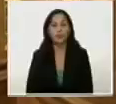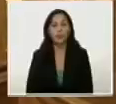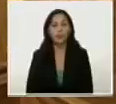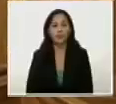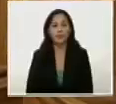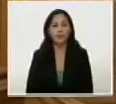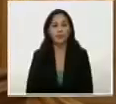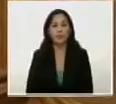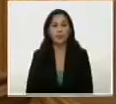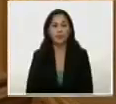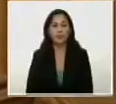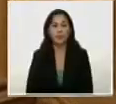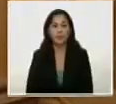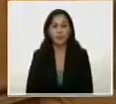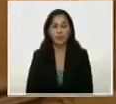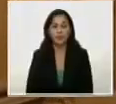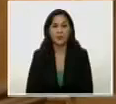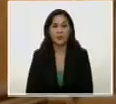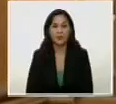¿Ah?